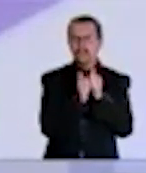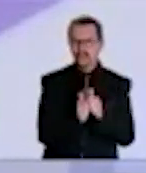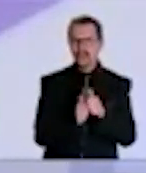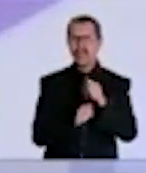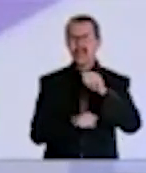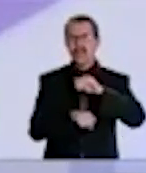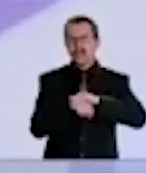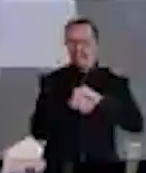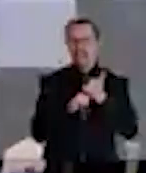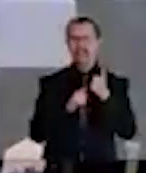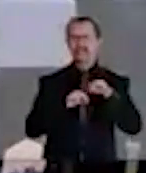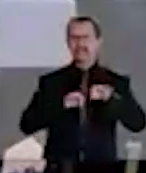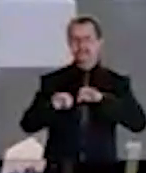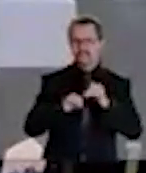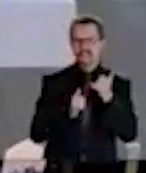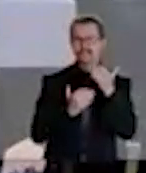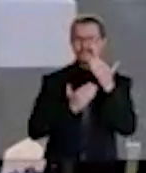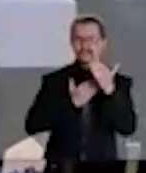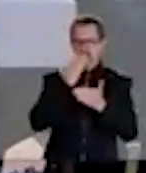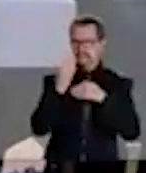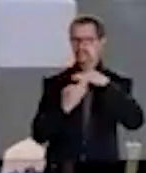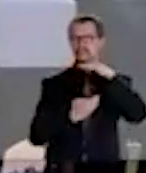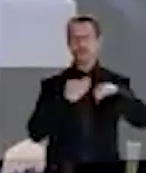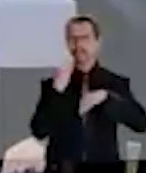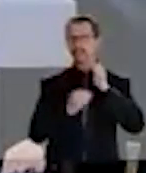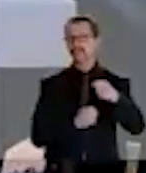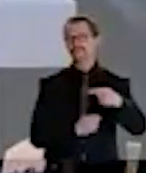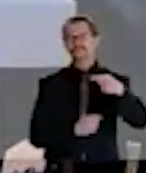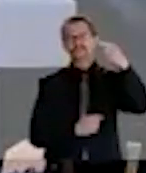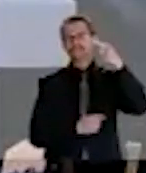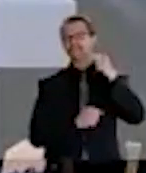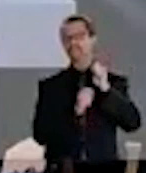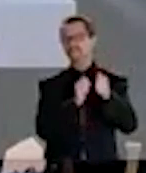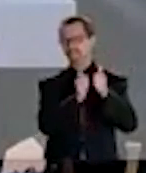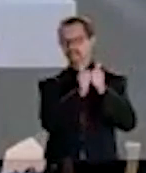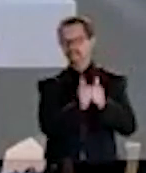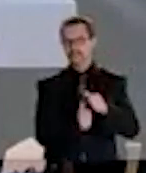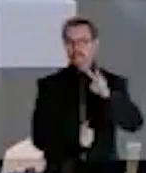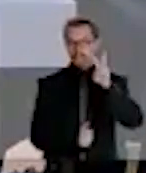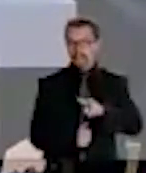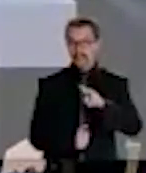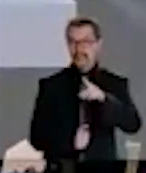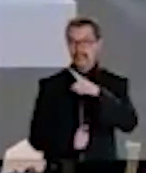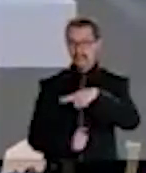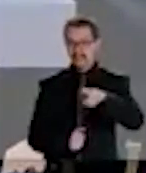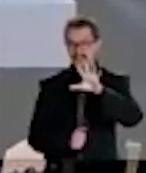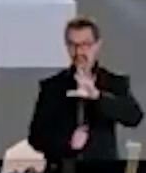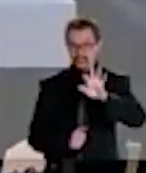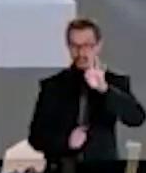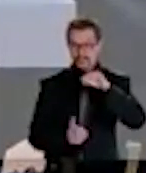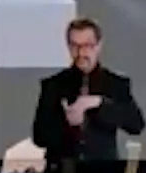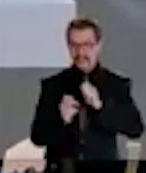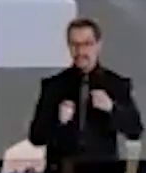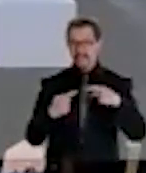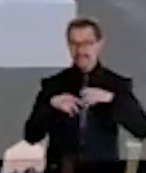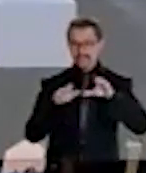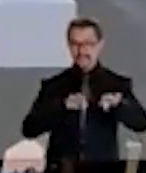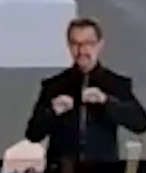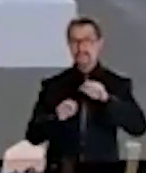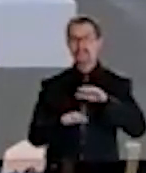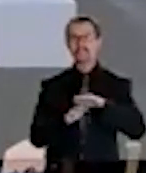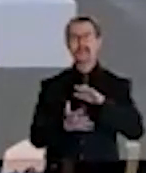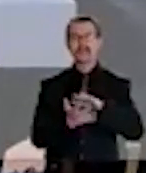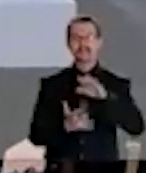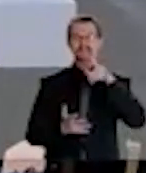el número de jóvenes indocumentados es muy superior a los 540.000 la gran mayoría quiere ayuda para quedarse en eeuu porque ya han